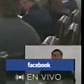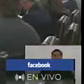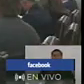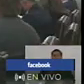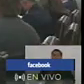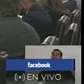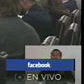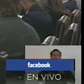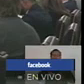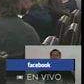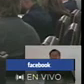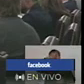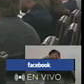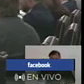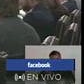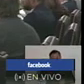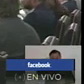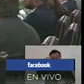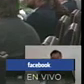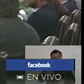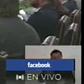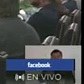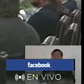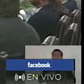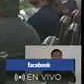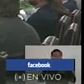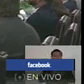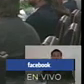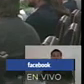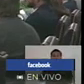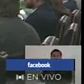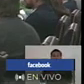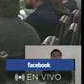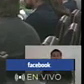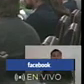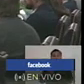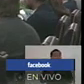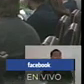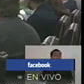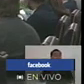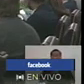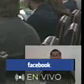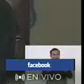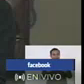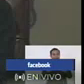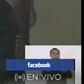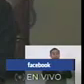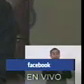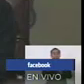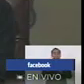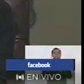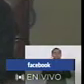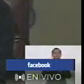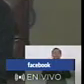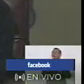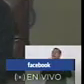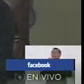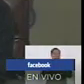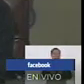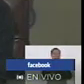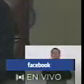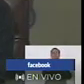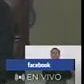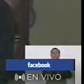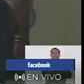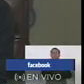suspensión de actividades educativas de 21 días el mandatario aseguró que se estuvieron distintos panoramas y se buscaron vías para